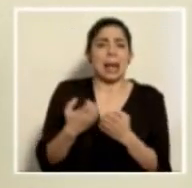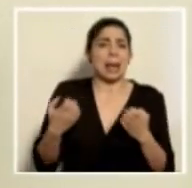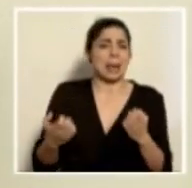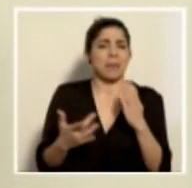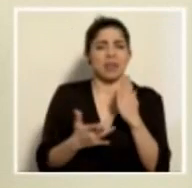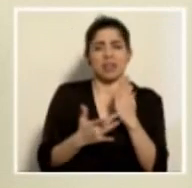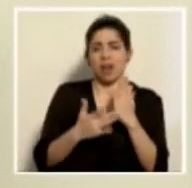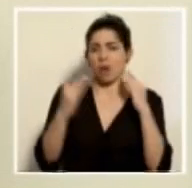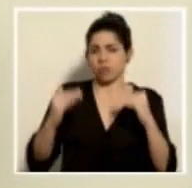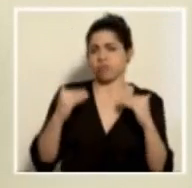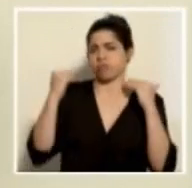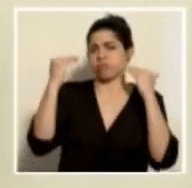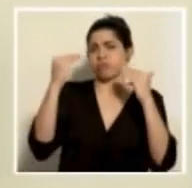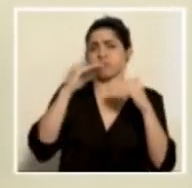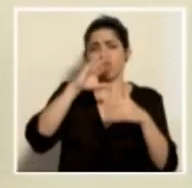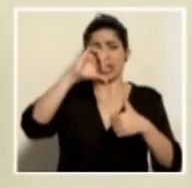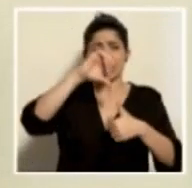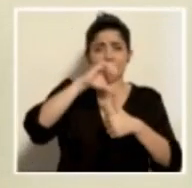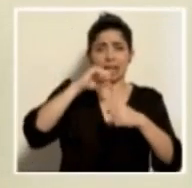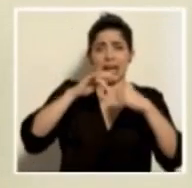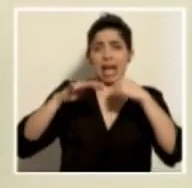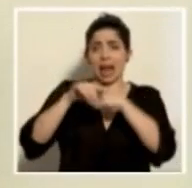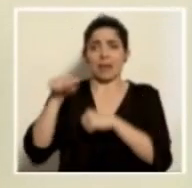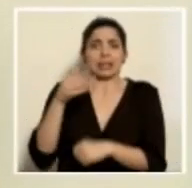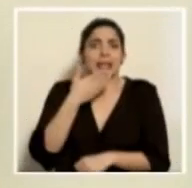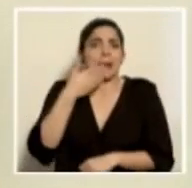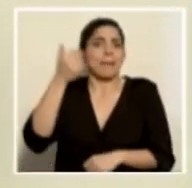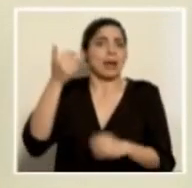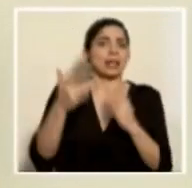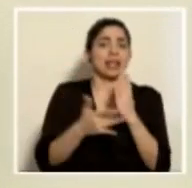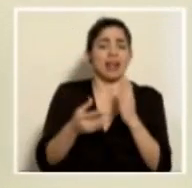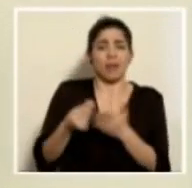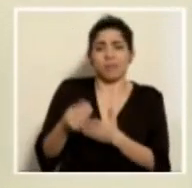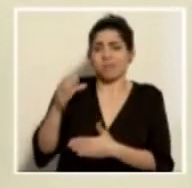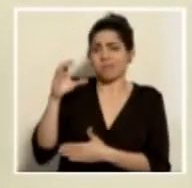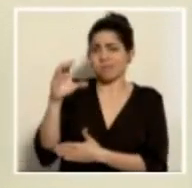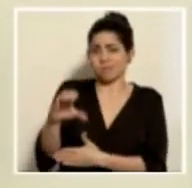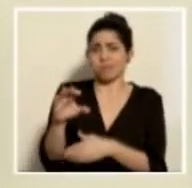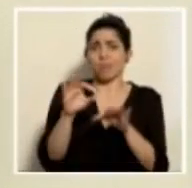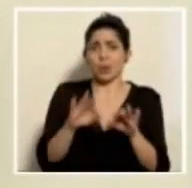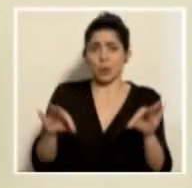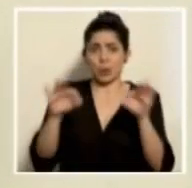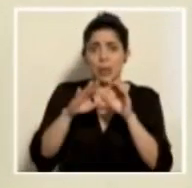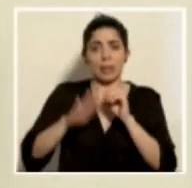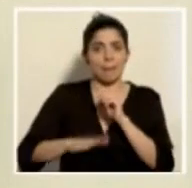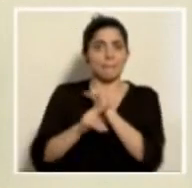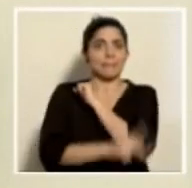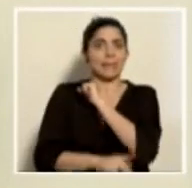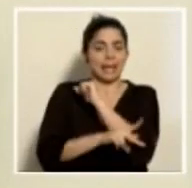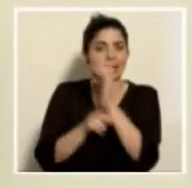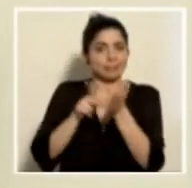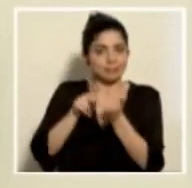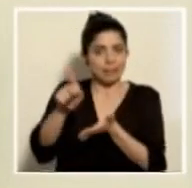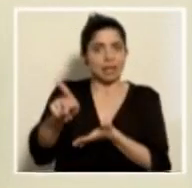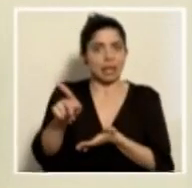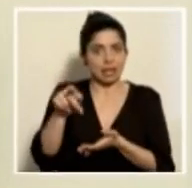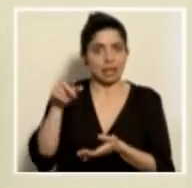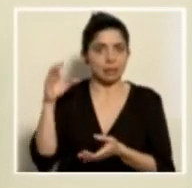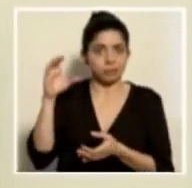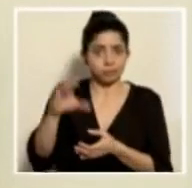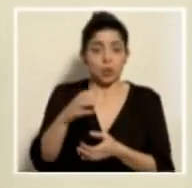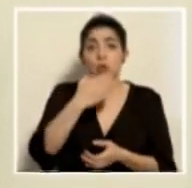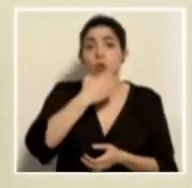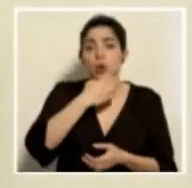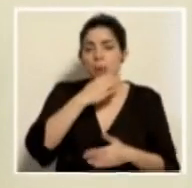de la tecnología de Centroamérica y el Caribe, en una inversión importante hecha por el país. Inclusive, y don